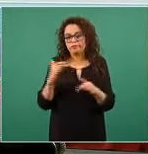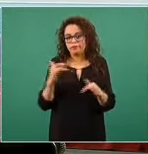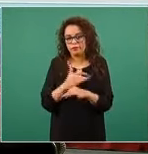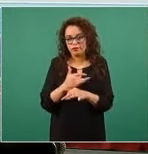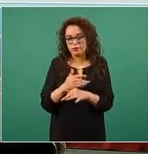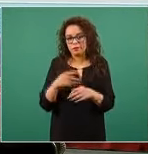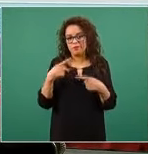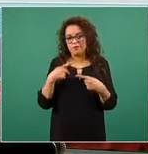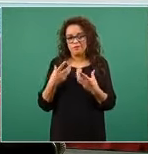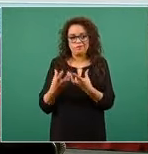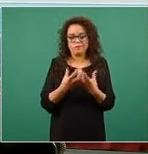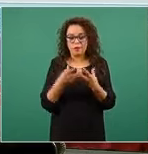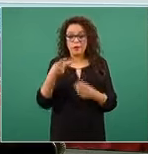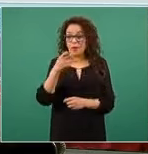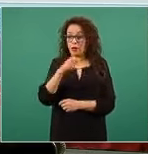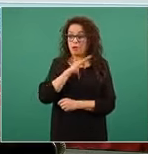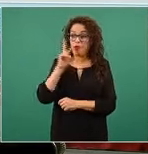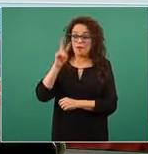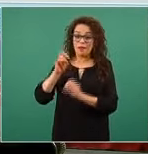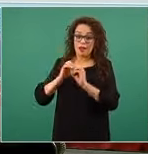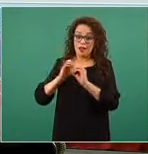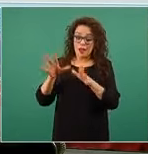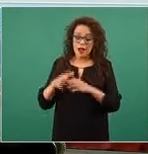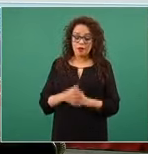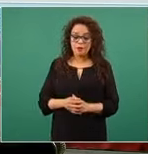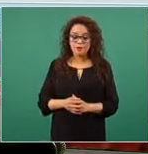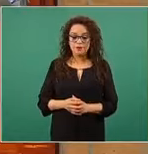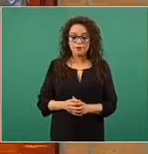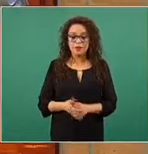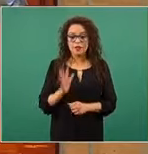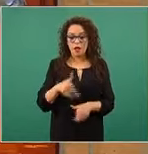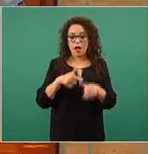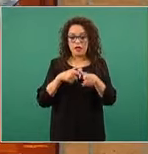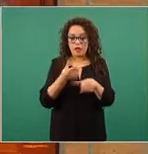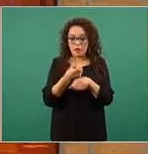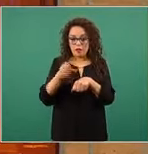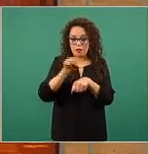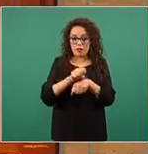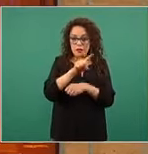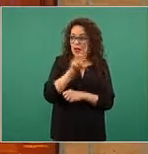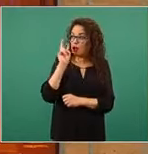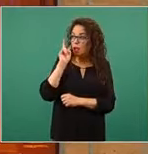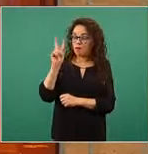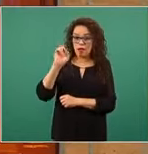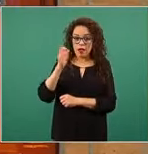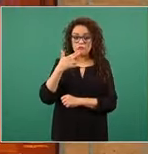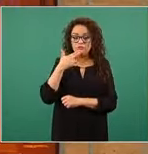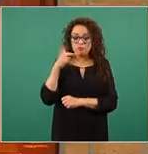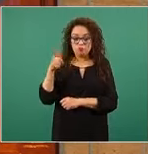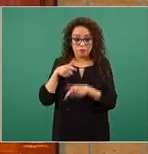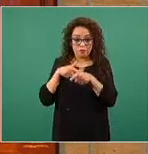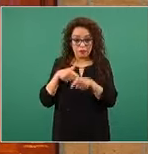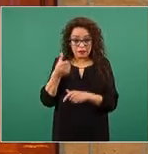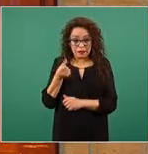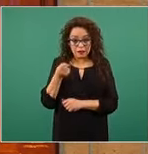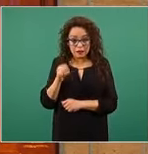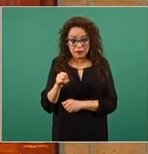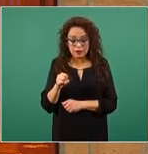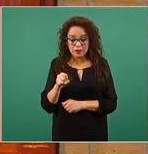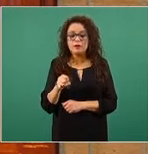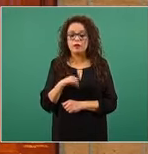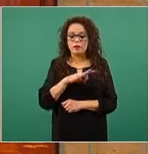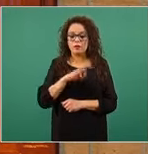sí una señal. Y lo que estamos viendo, dado que ya son algunas semanas, como pueden notar que Chihuahua tiene este comportamiento, vemos entonces cómo